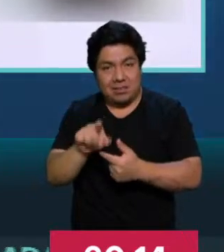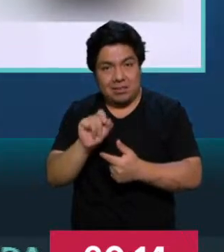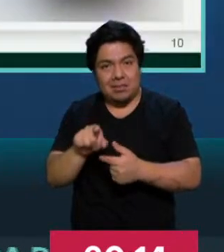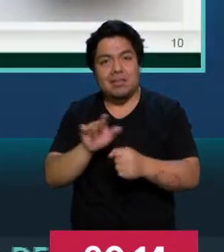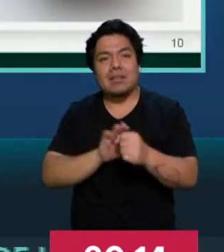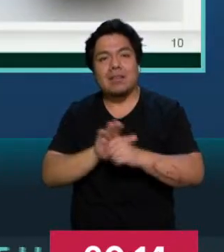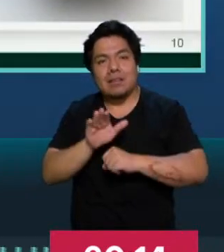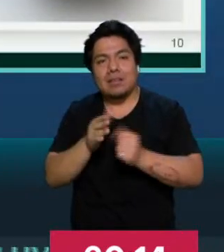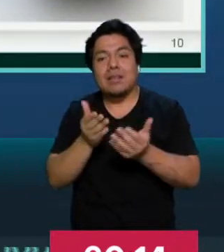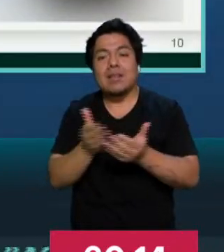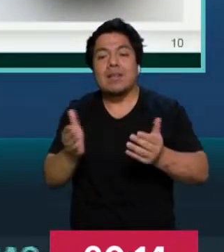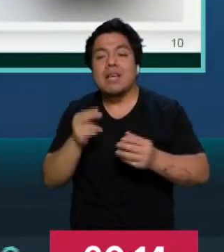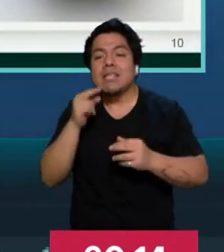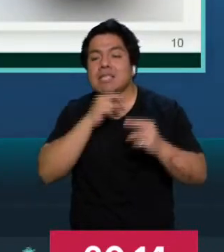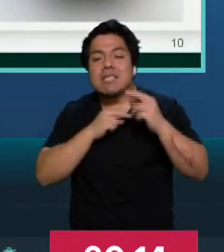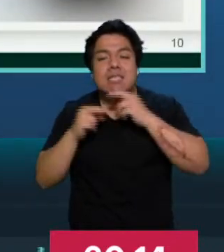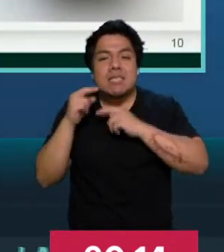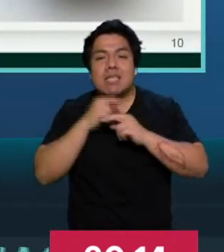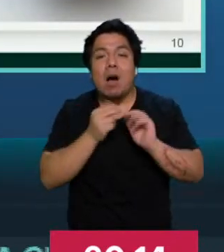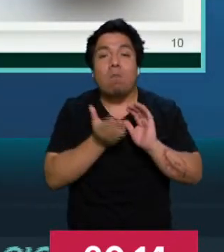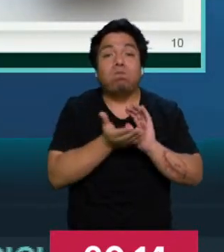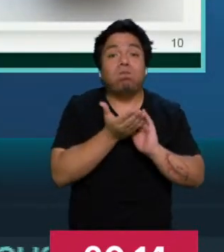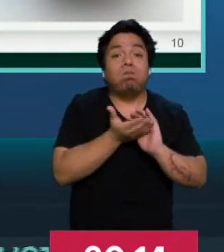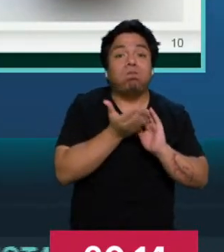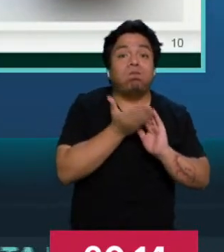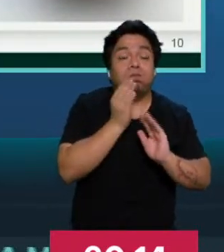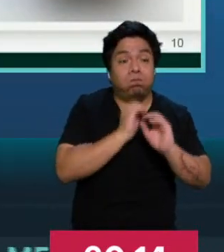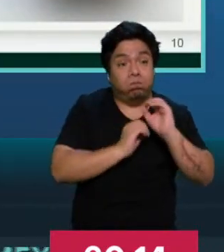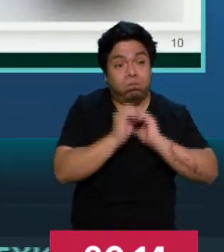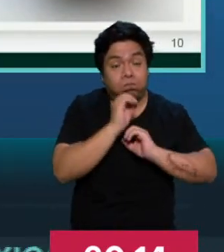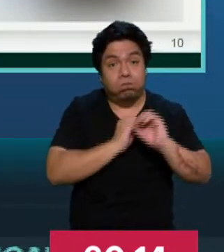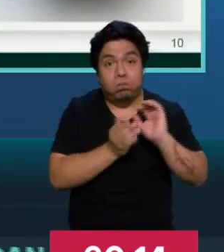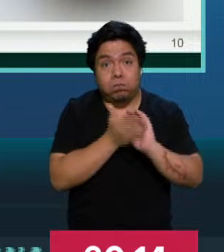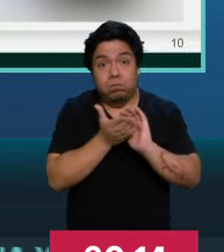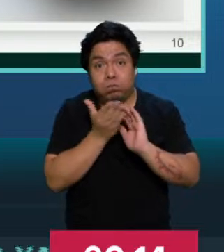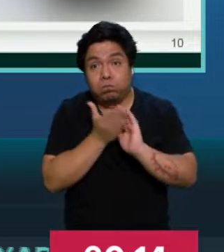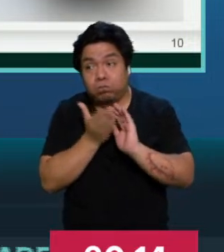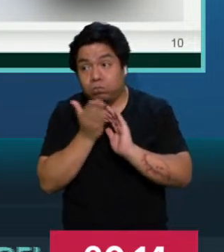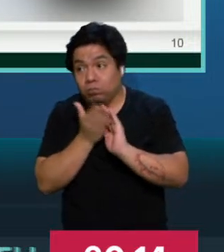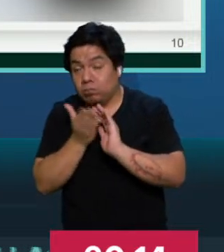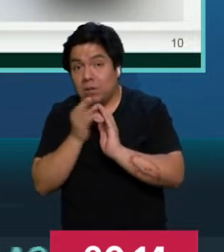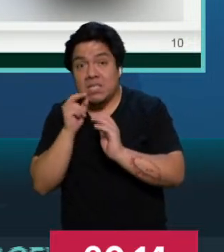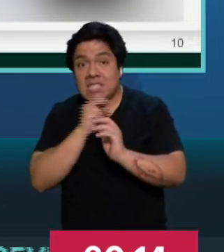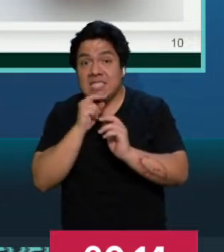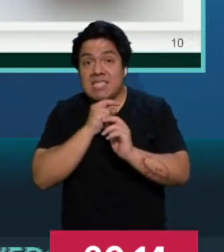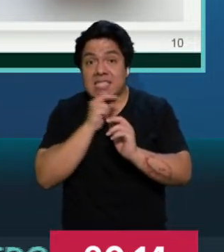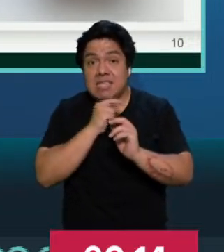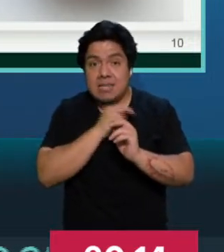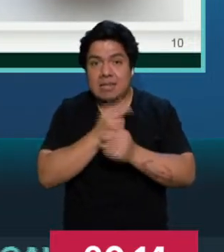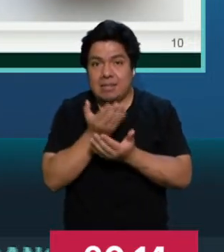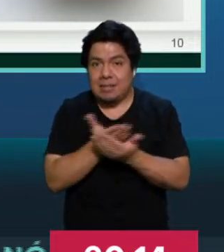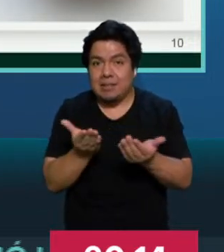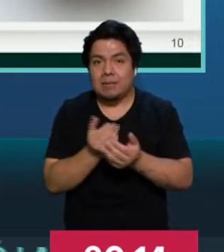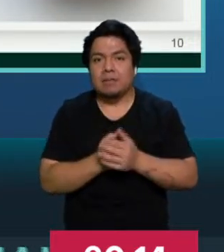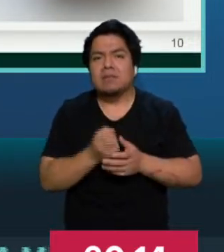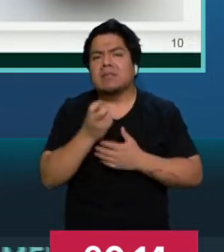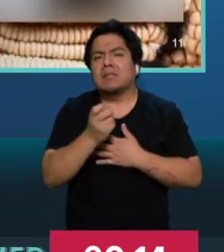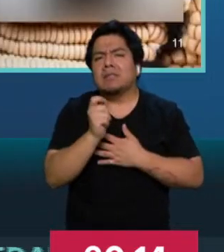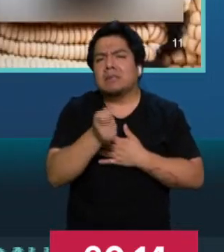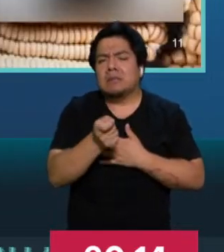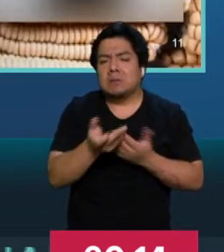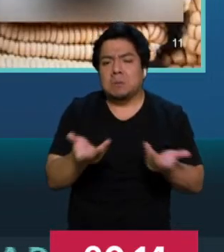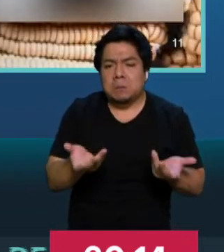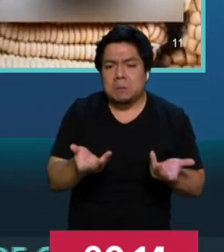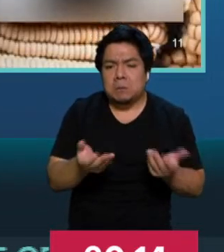habla de acelerar la obra pública, que también eso nos parece muy interesante. ¿Y qué implica esta